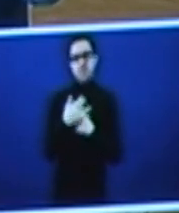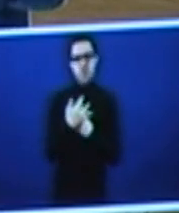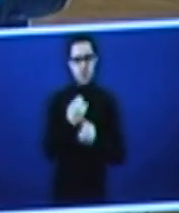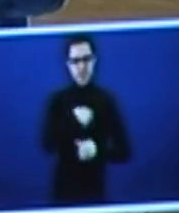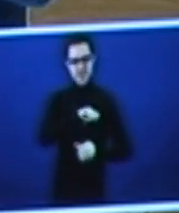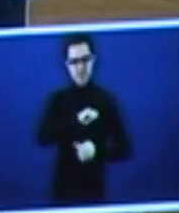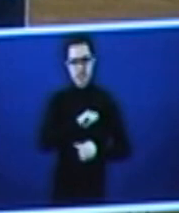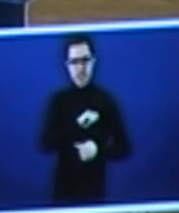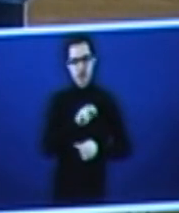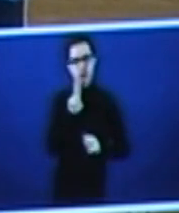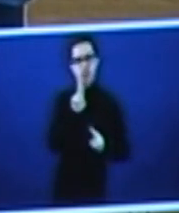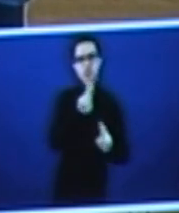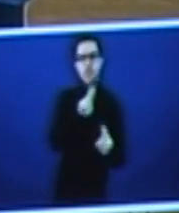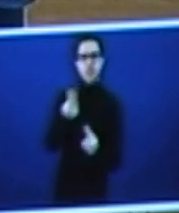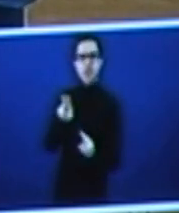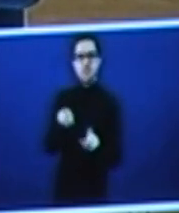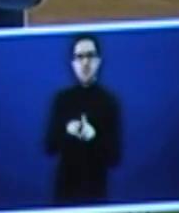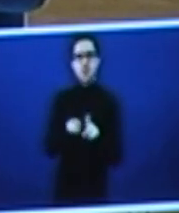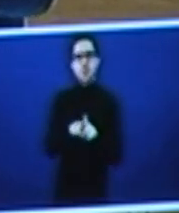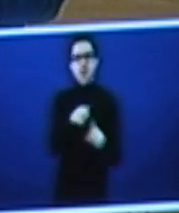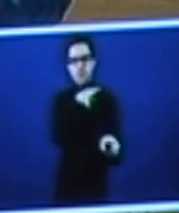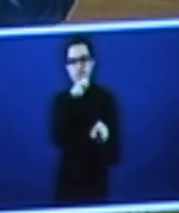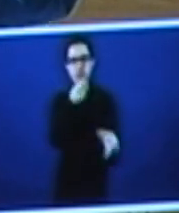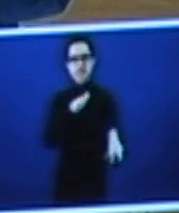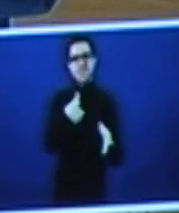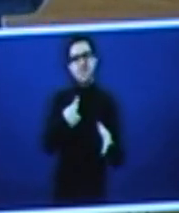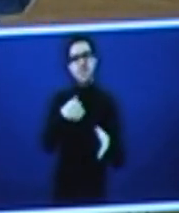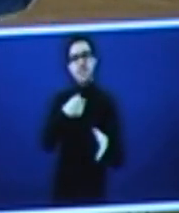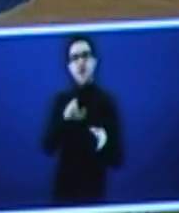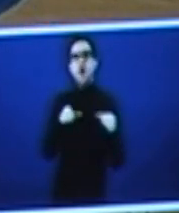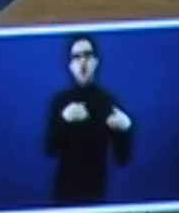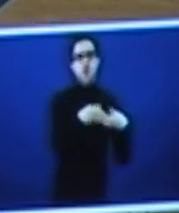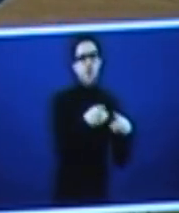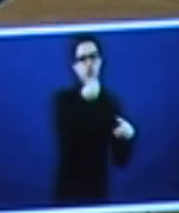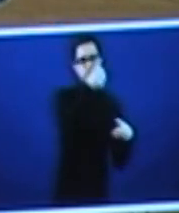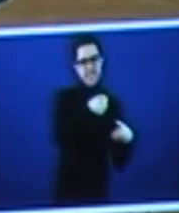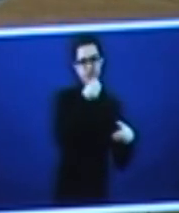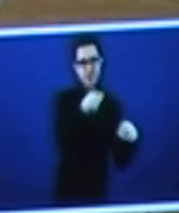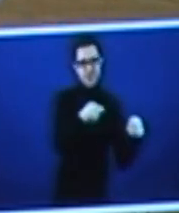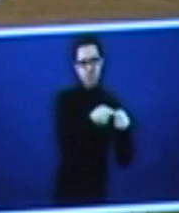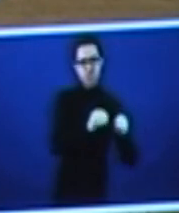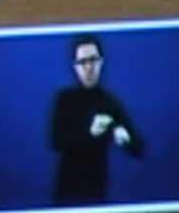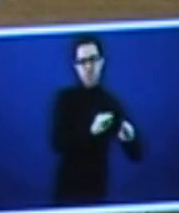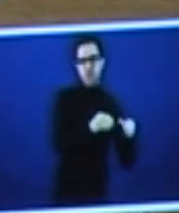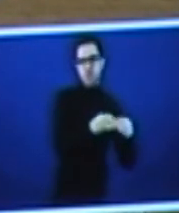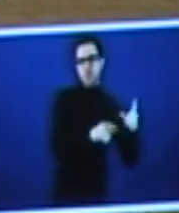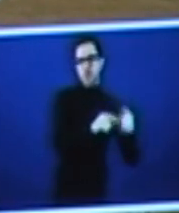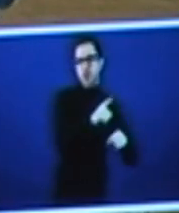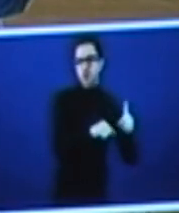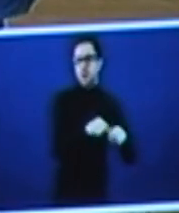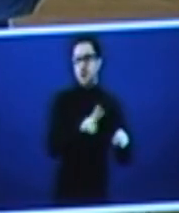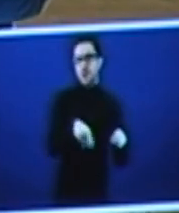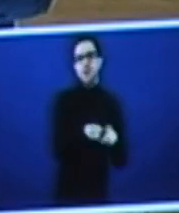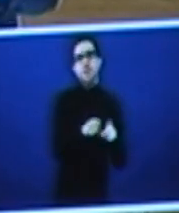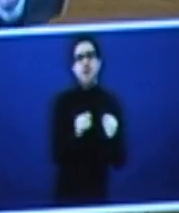que as previsións do seu socio, Partido Socialista Obreiro Español, de que a economía no 12 crecería o 2,3%,